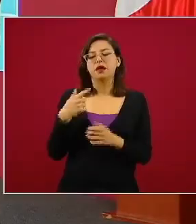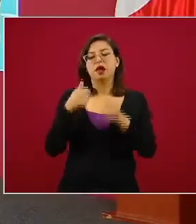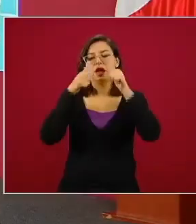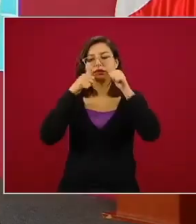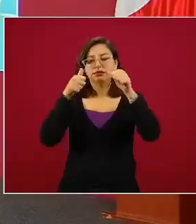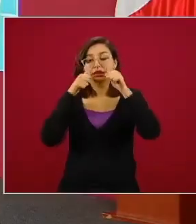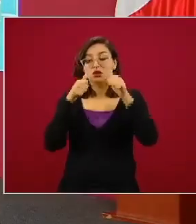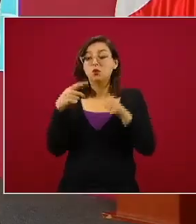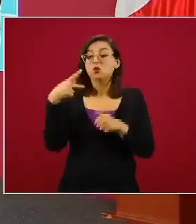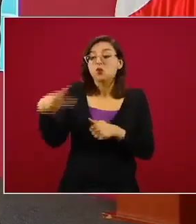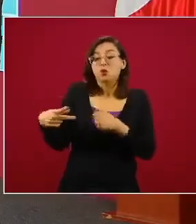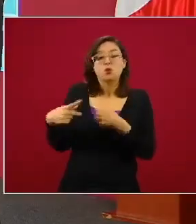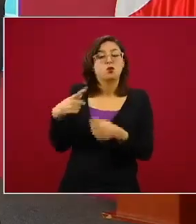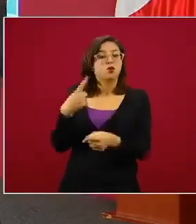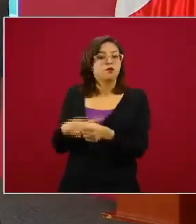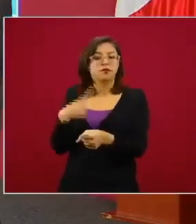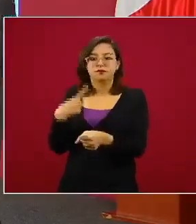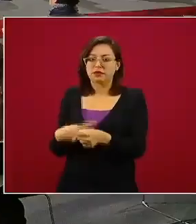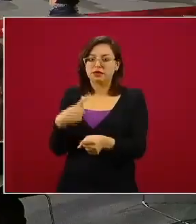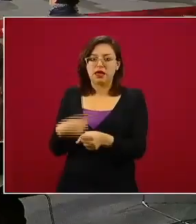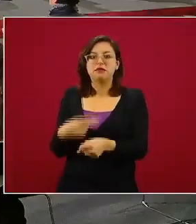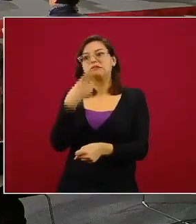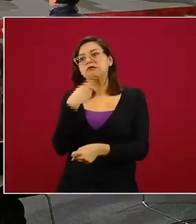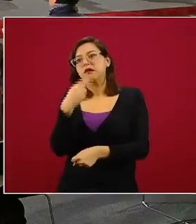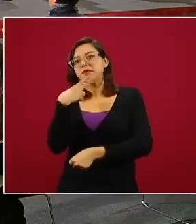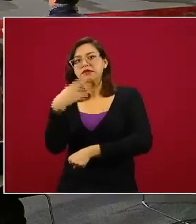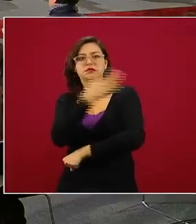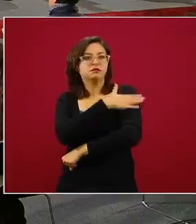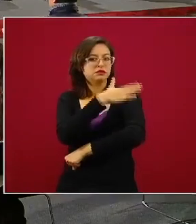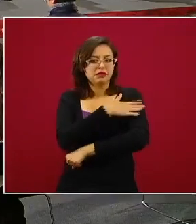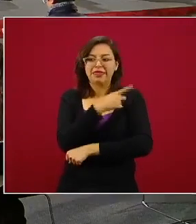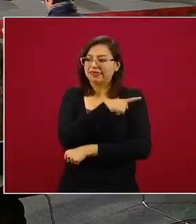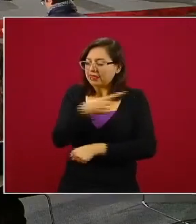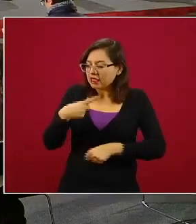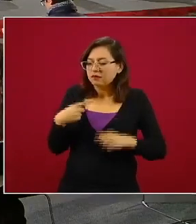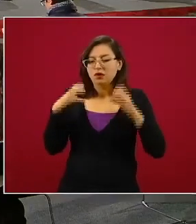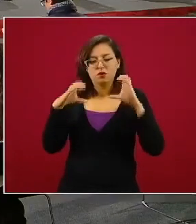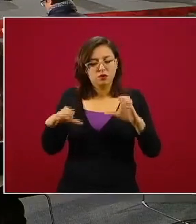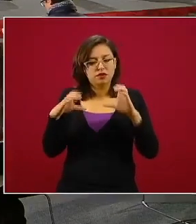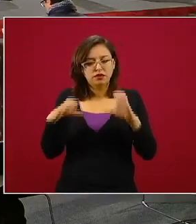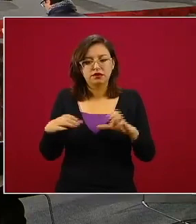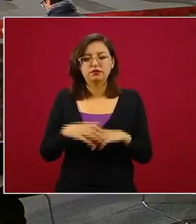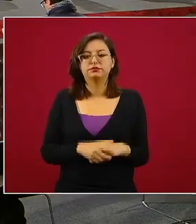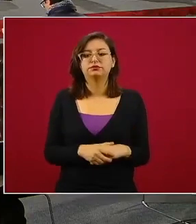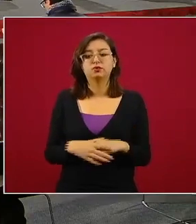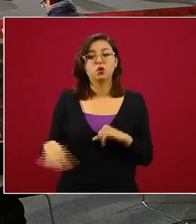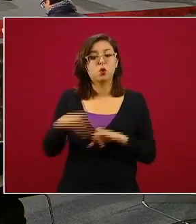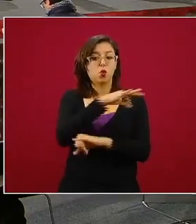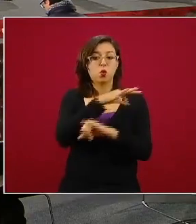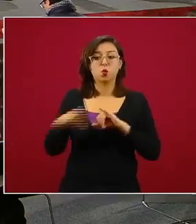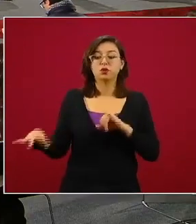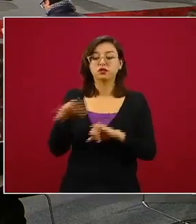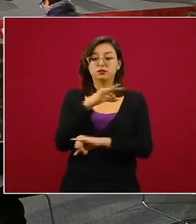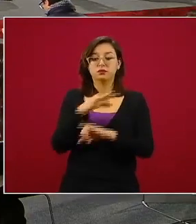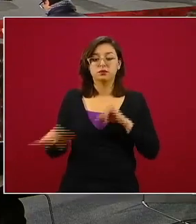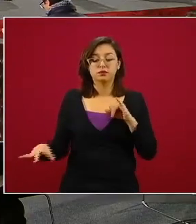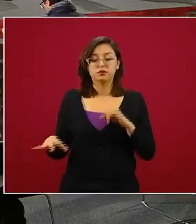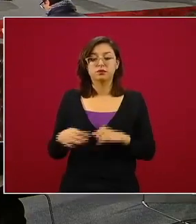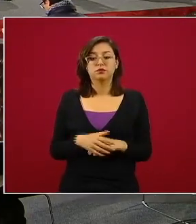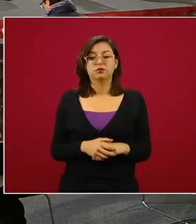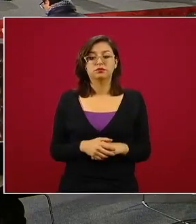de su padecimiento. Es muy importante. Y finalmente, y muy importante, en